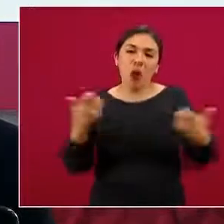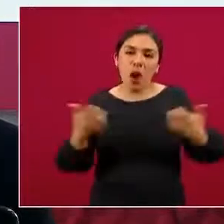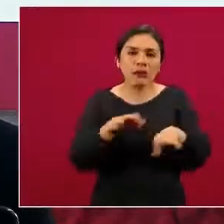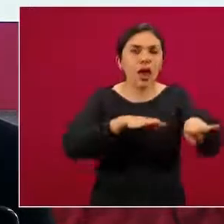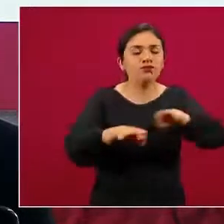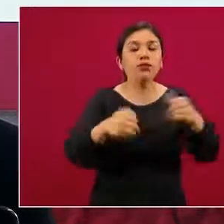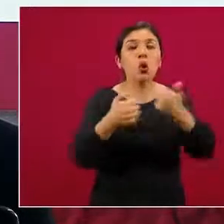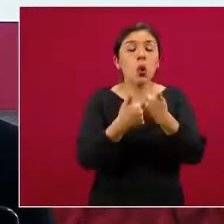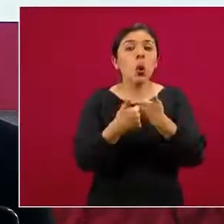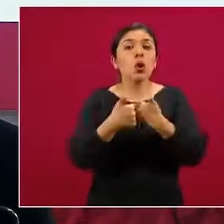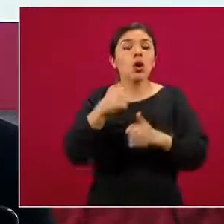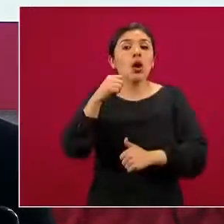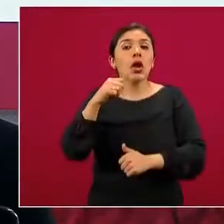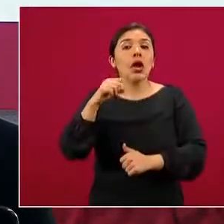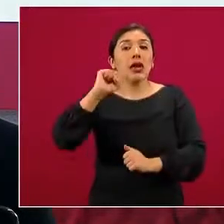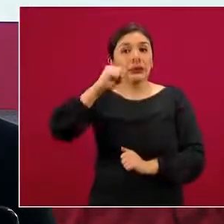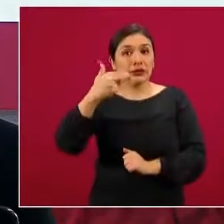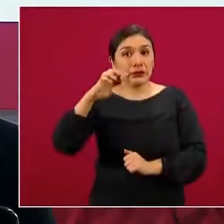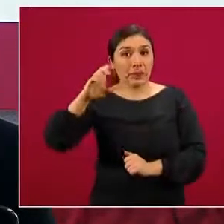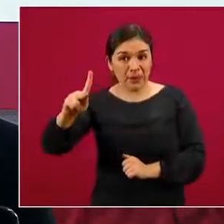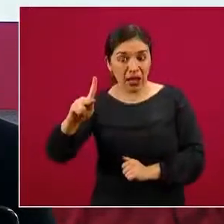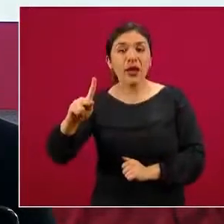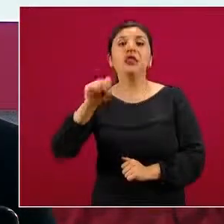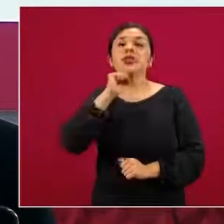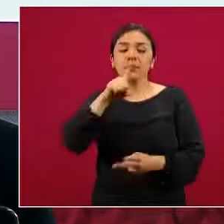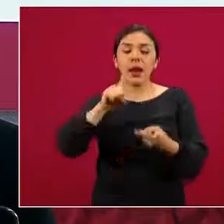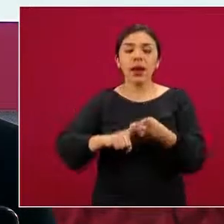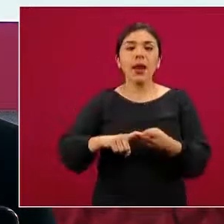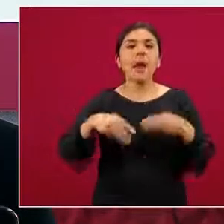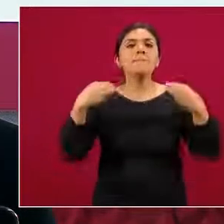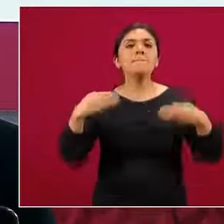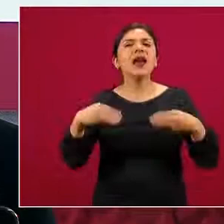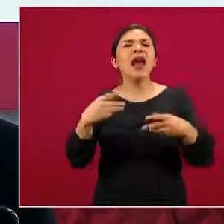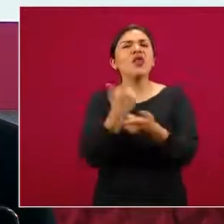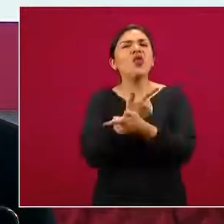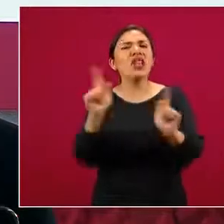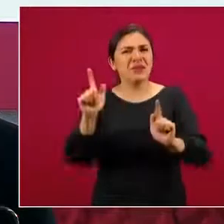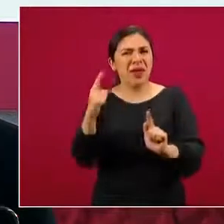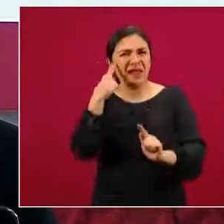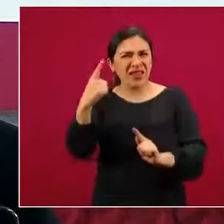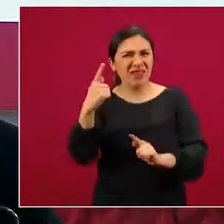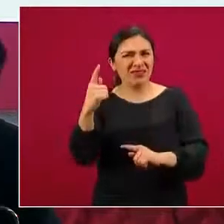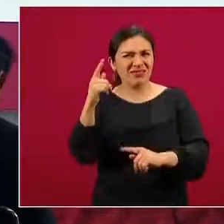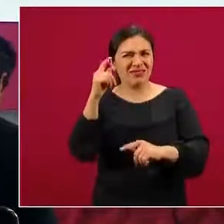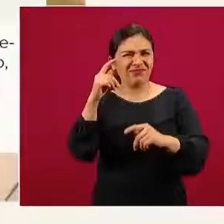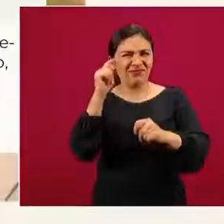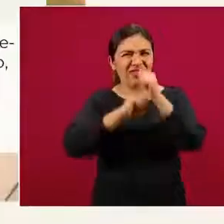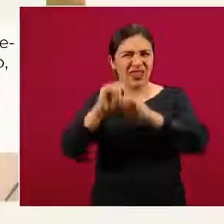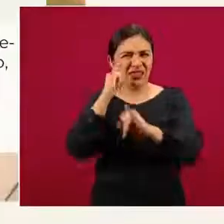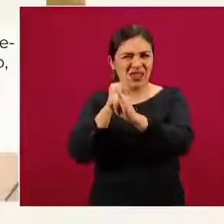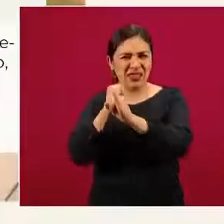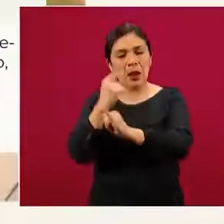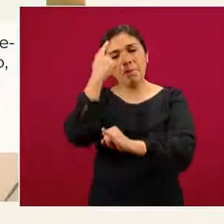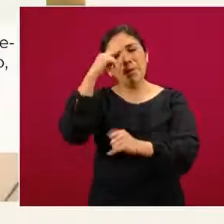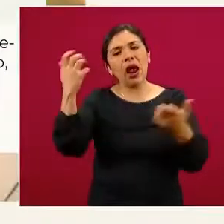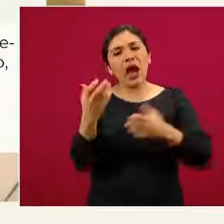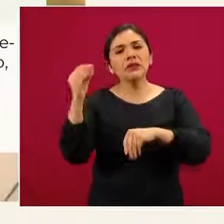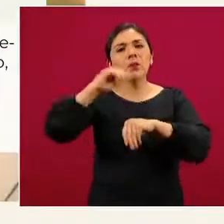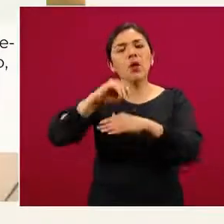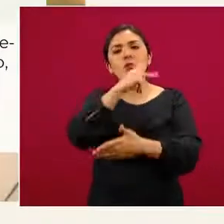la Secretaría de Hacienda y con Mercado Libre para hacer un programa